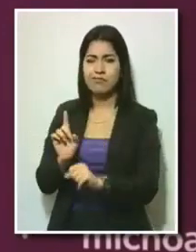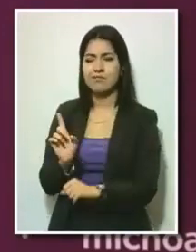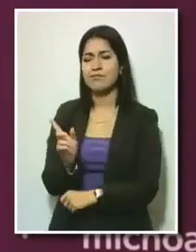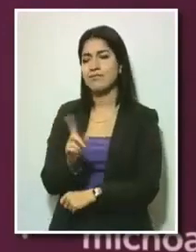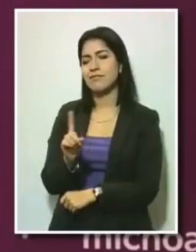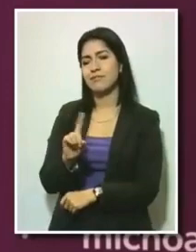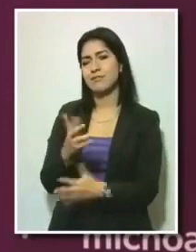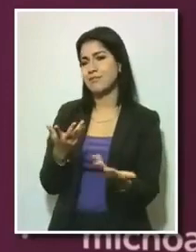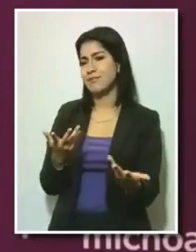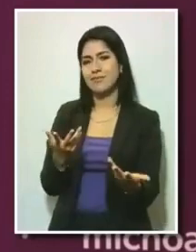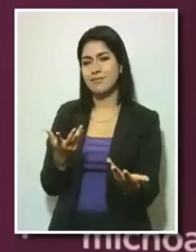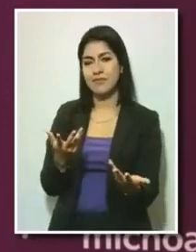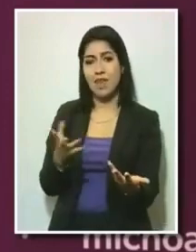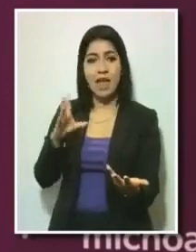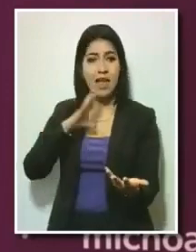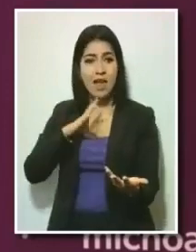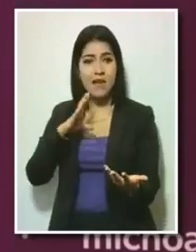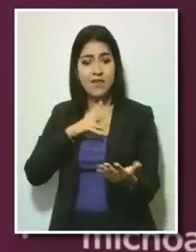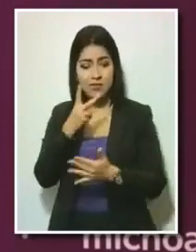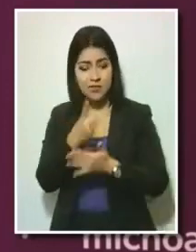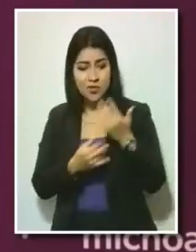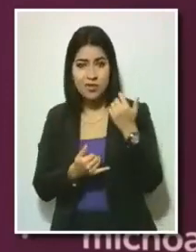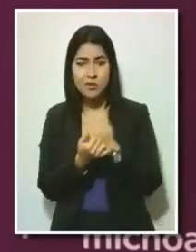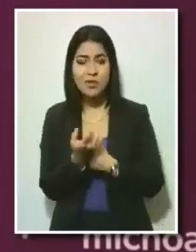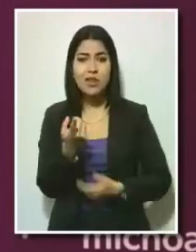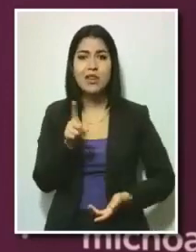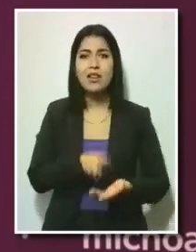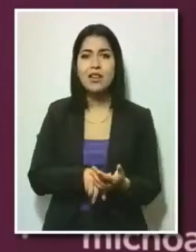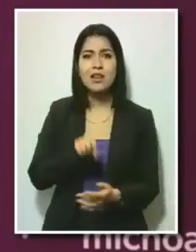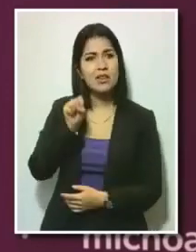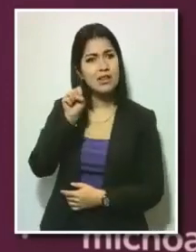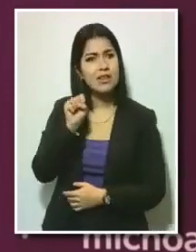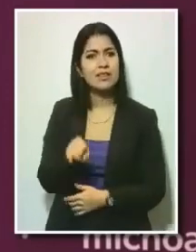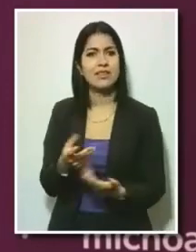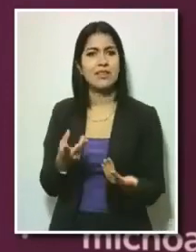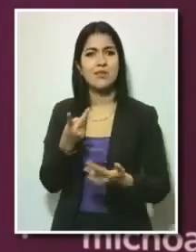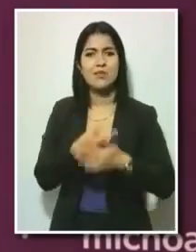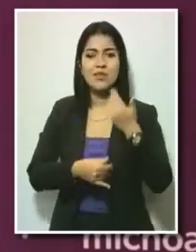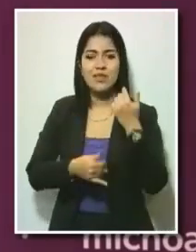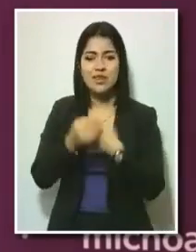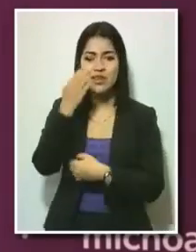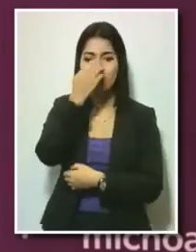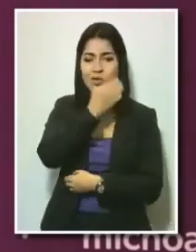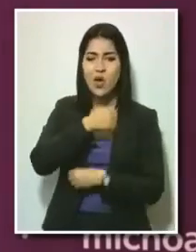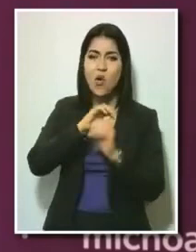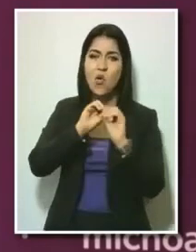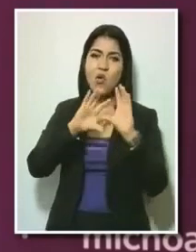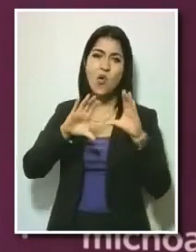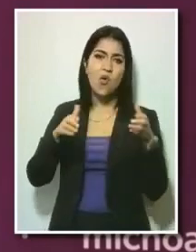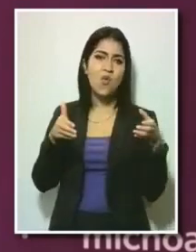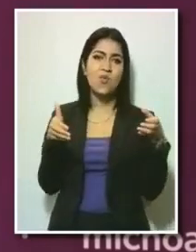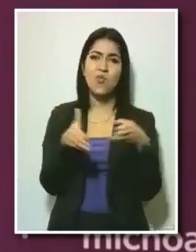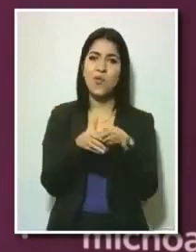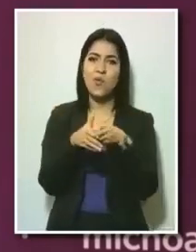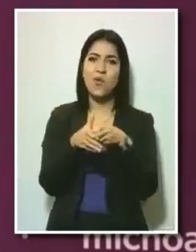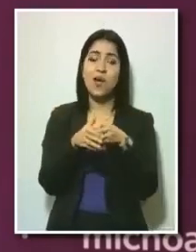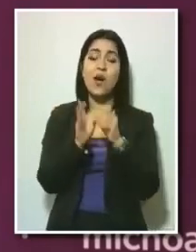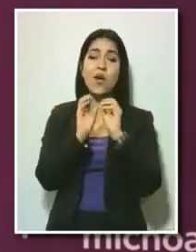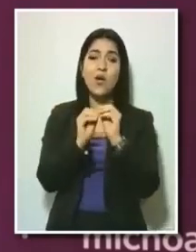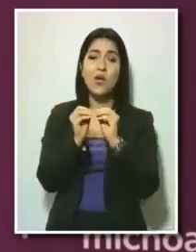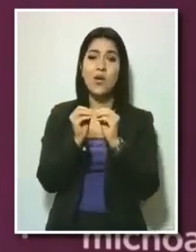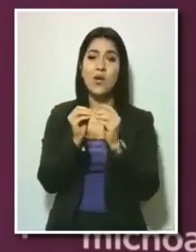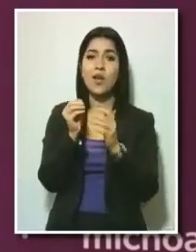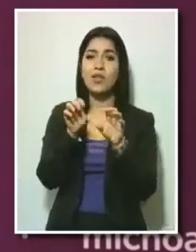largo y ancho de todos los proyectos, en un proyecto escolar, en un proyecto comunitario, en un proyecto de